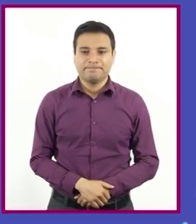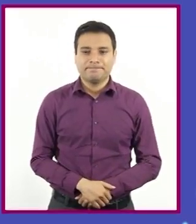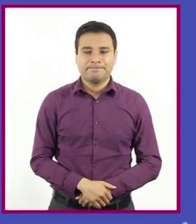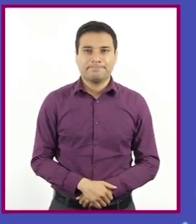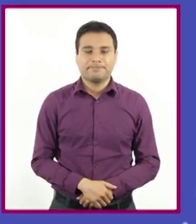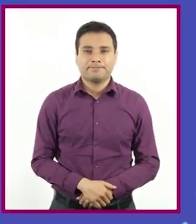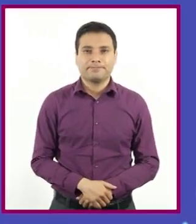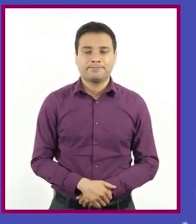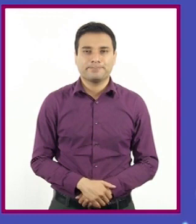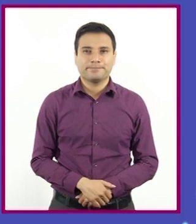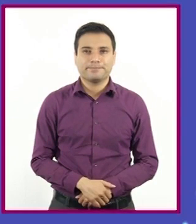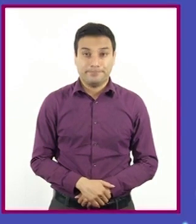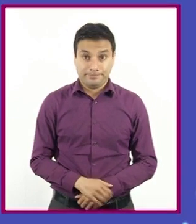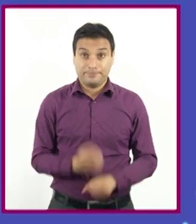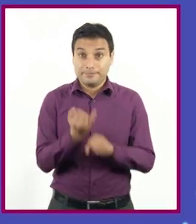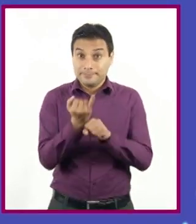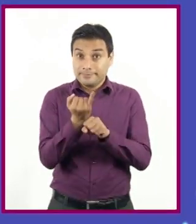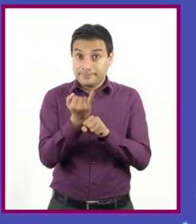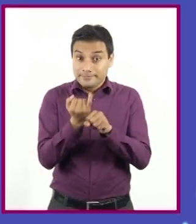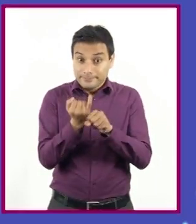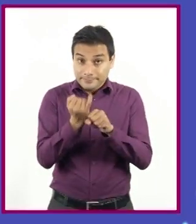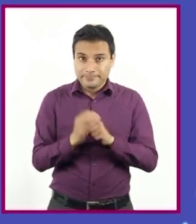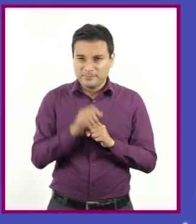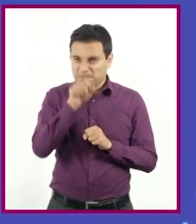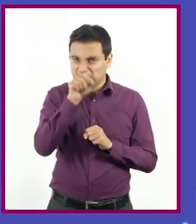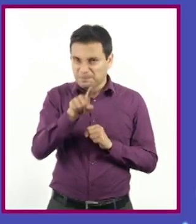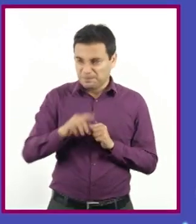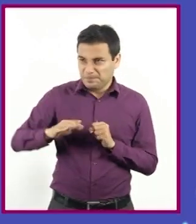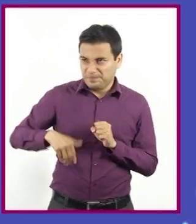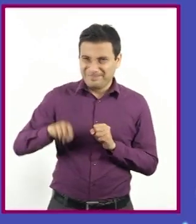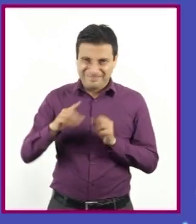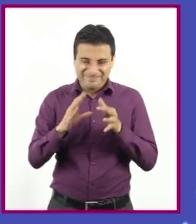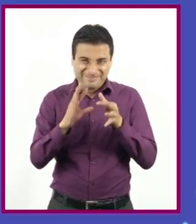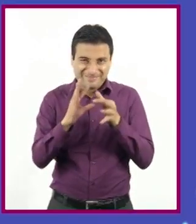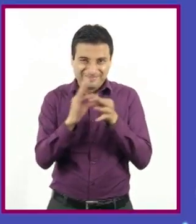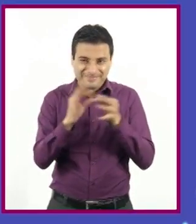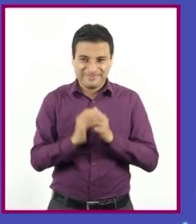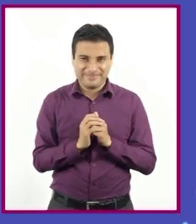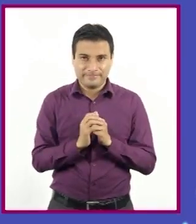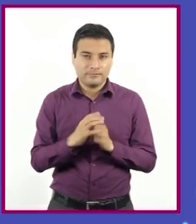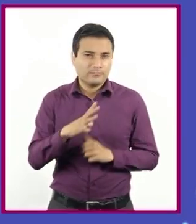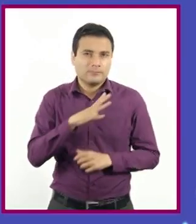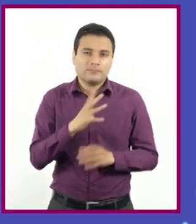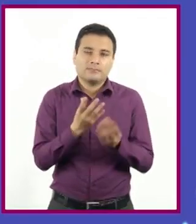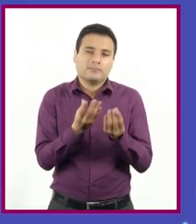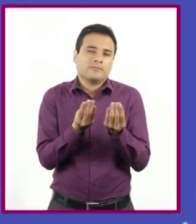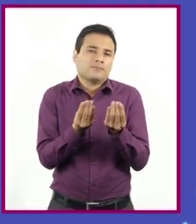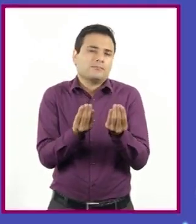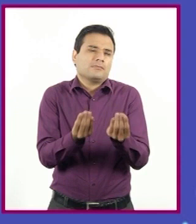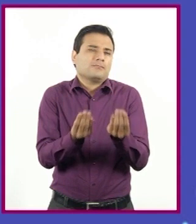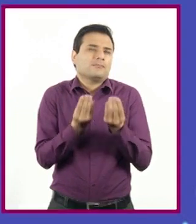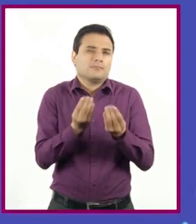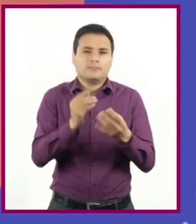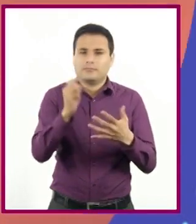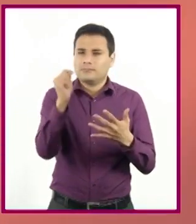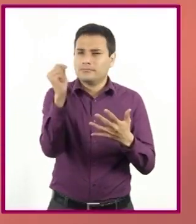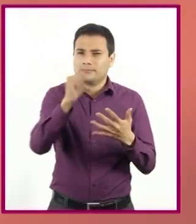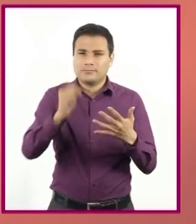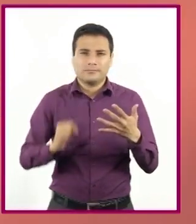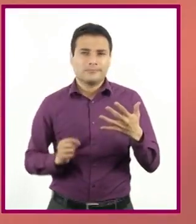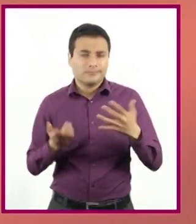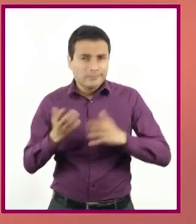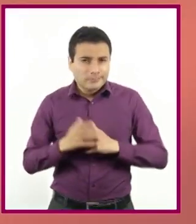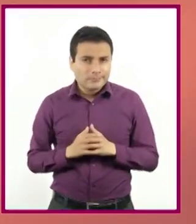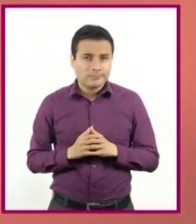En estas vamos a buscar lo que dijo Daniel. Afortunadamente contamos con una amplia variedad de recursos, ya